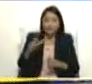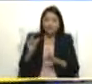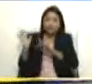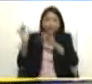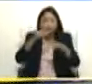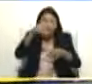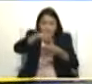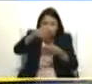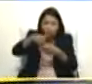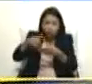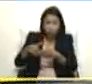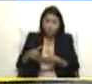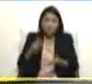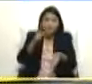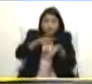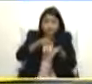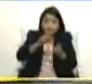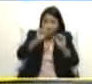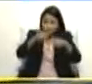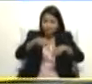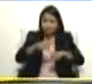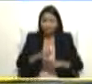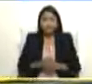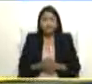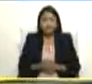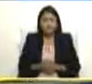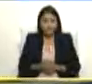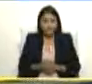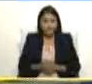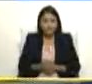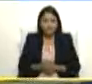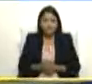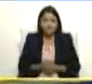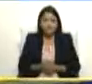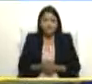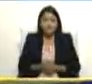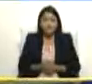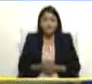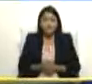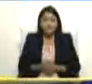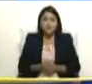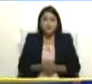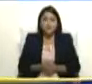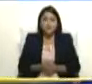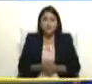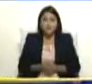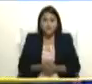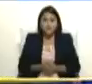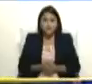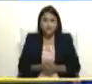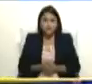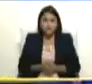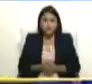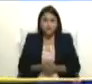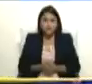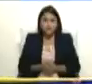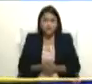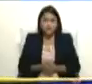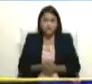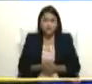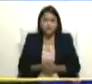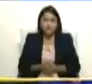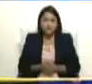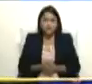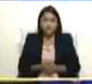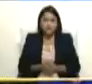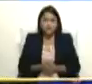sin precedente en este proceso electoral inédito de la participación de las electoras y